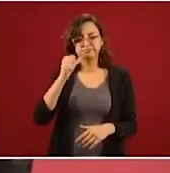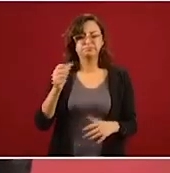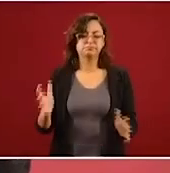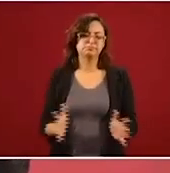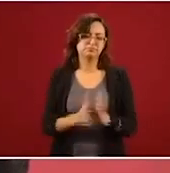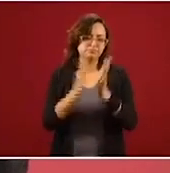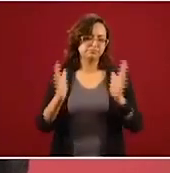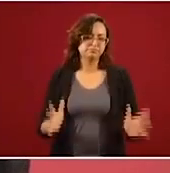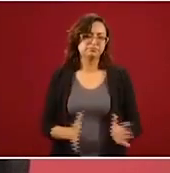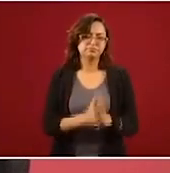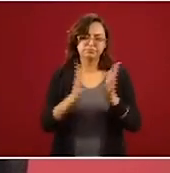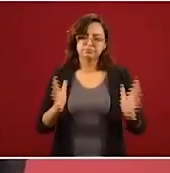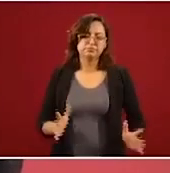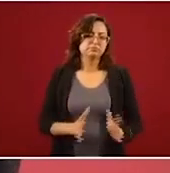participaron